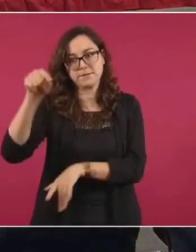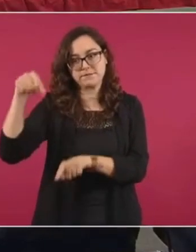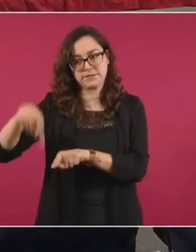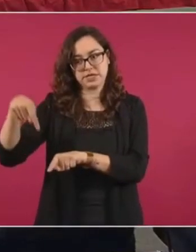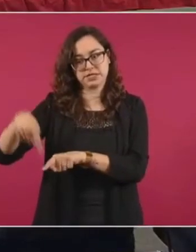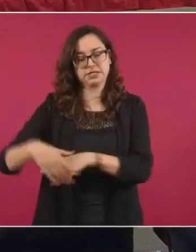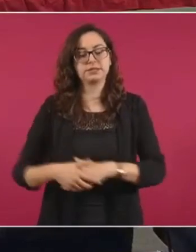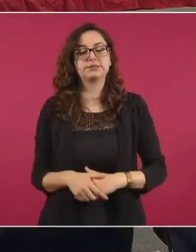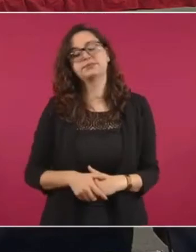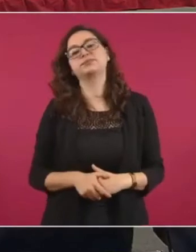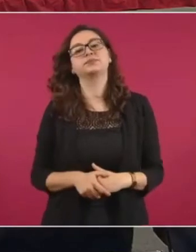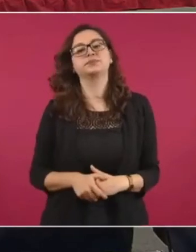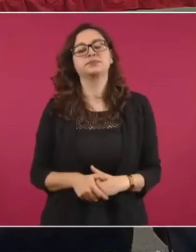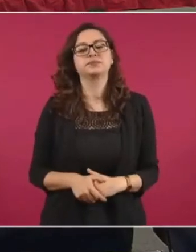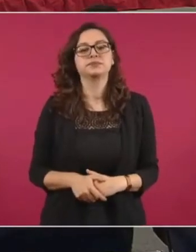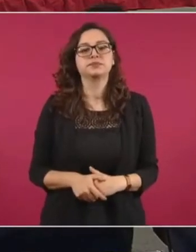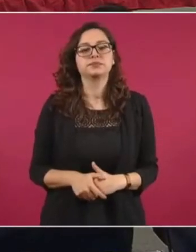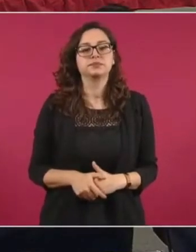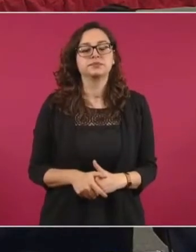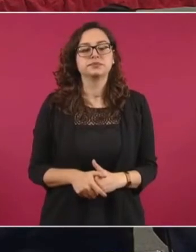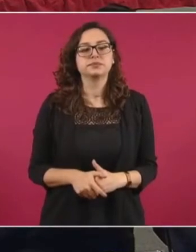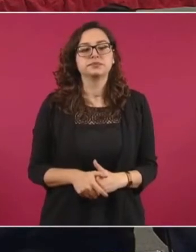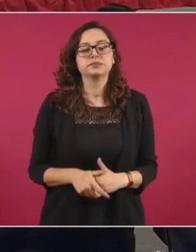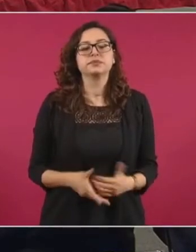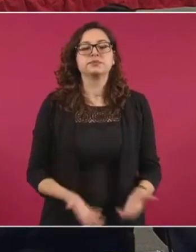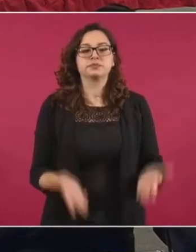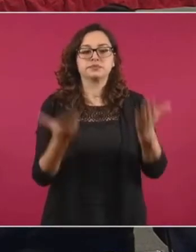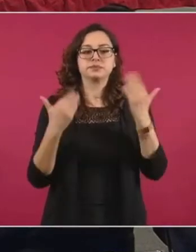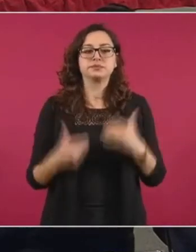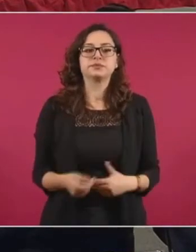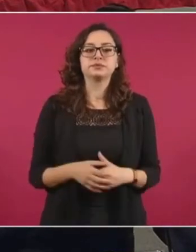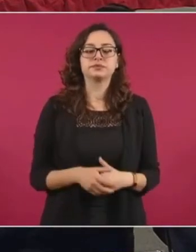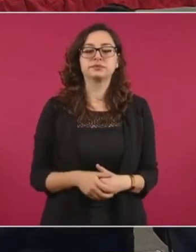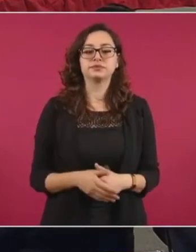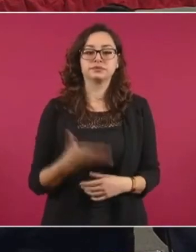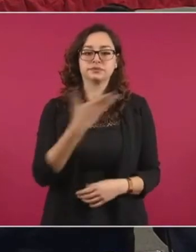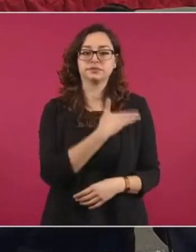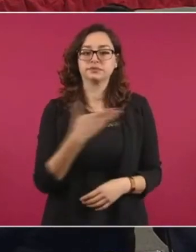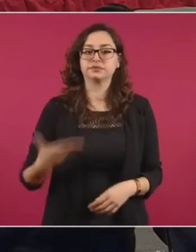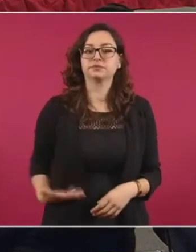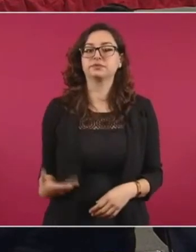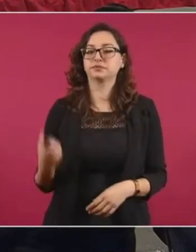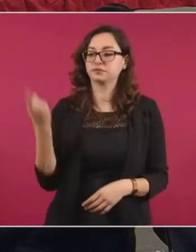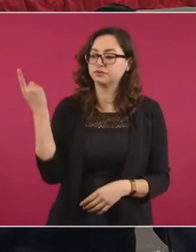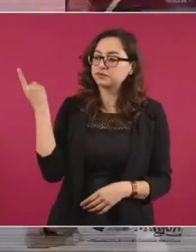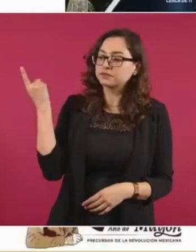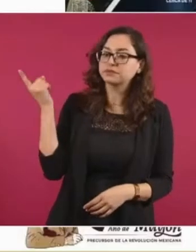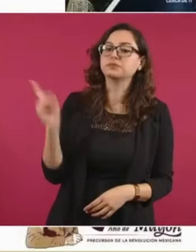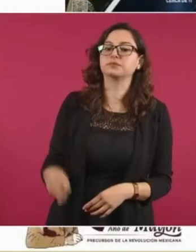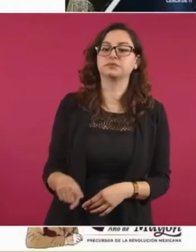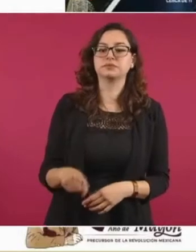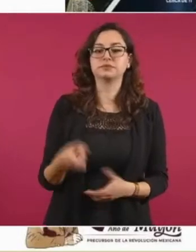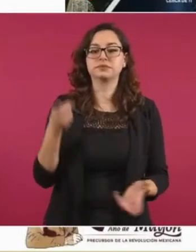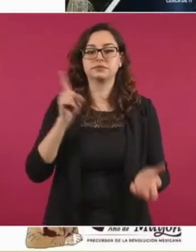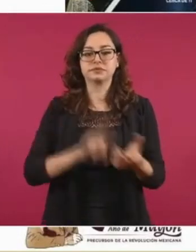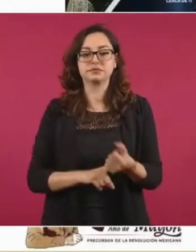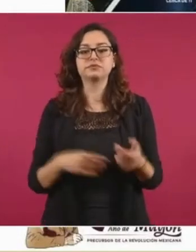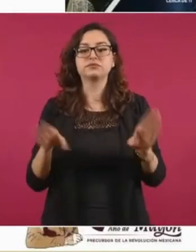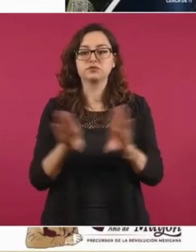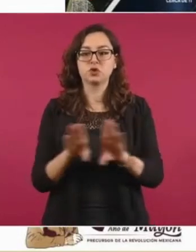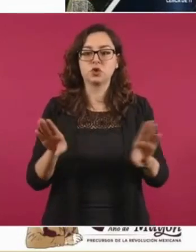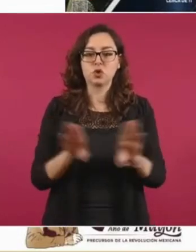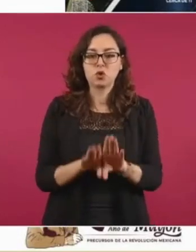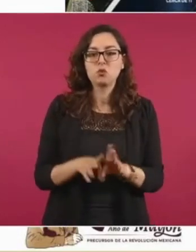En las secciones operativas, por instrucciones del señor Presidente de la República y para fortalecer la capacidad de